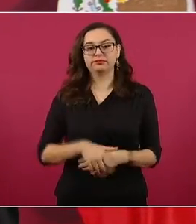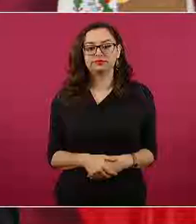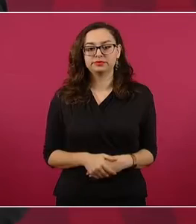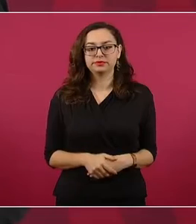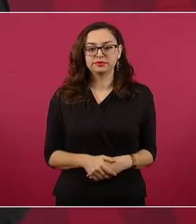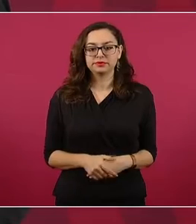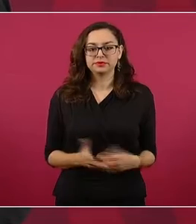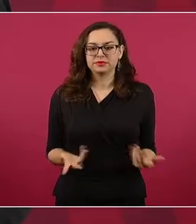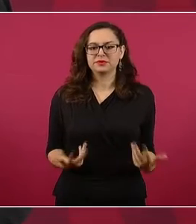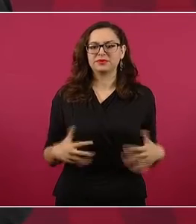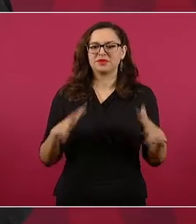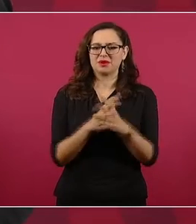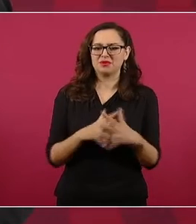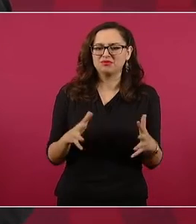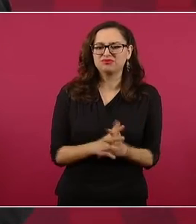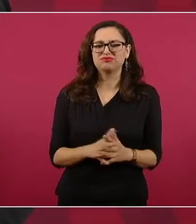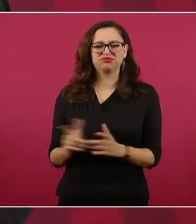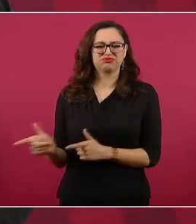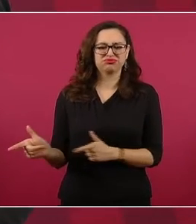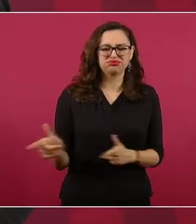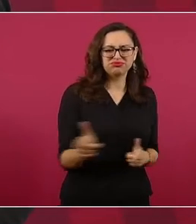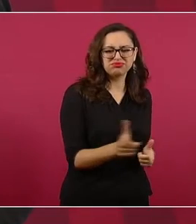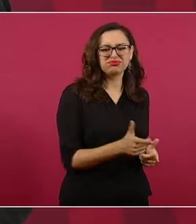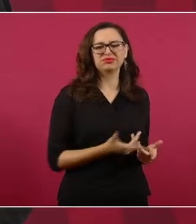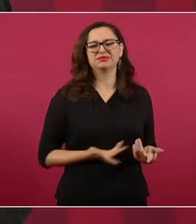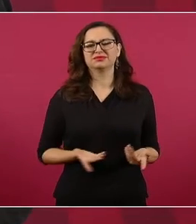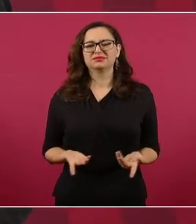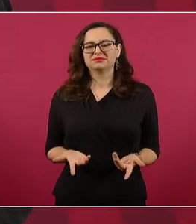con las armas, con la guerra.